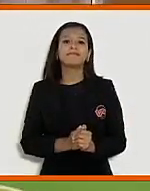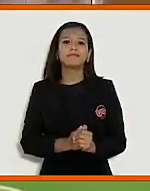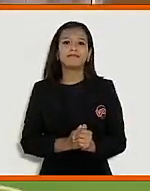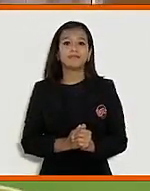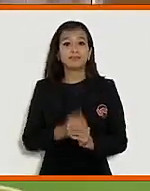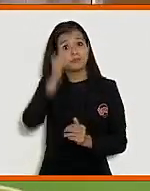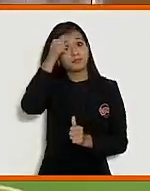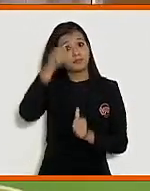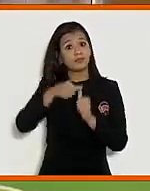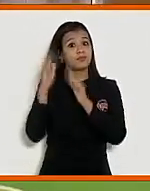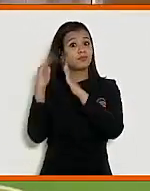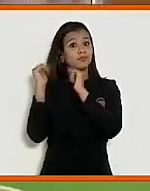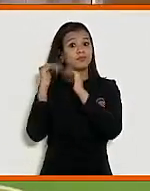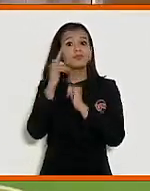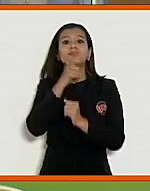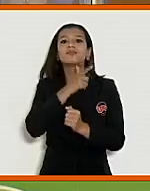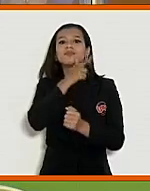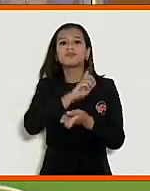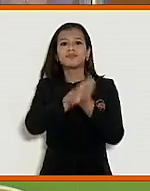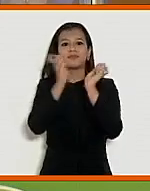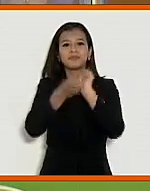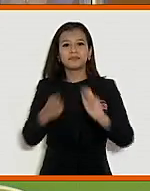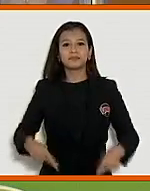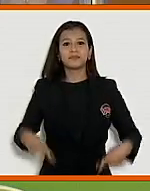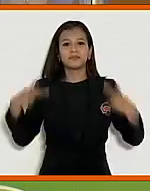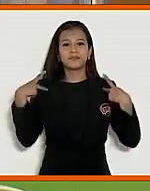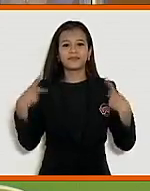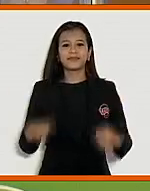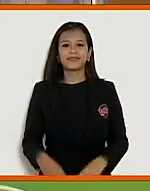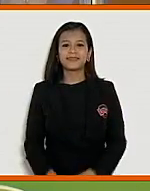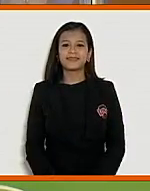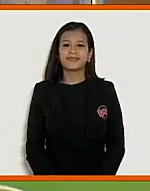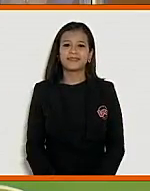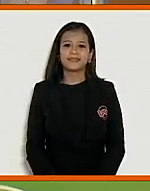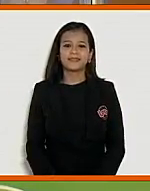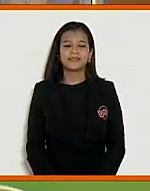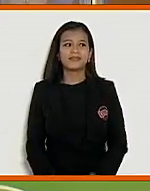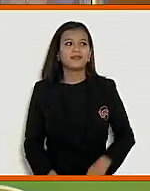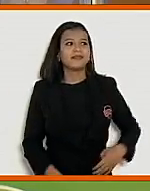felicidades y recuerda, lleno de esperanza Loto, te cambia la vida.